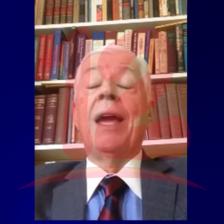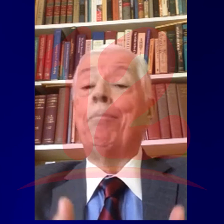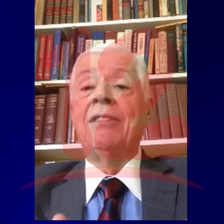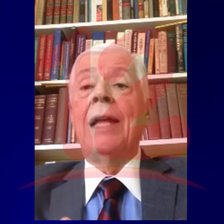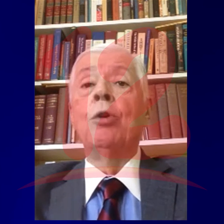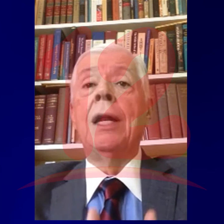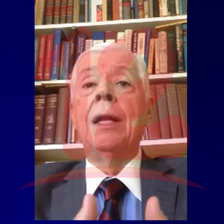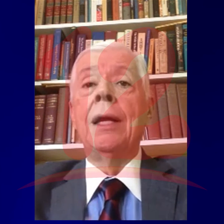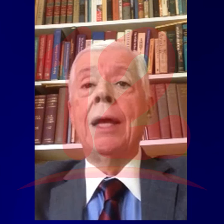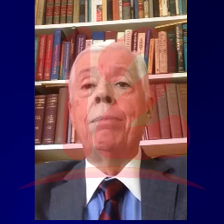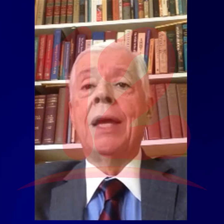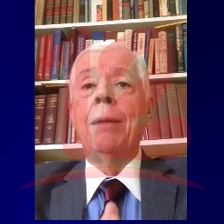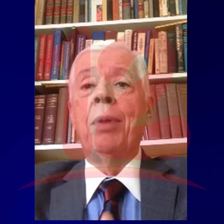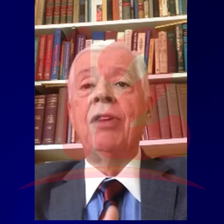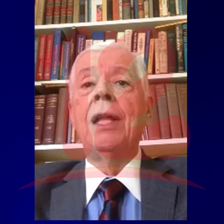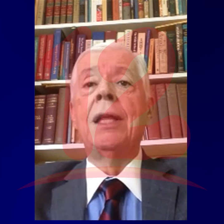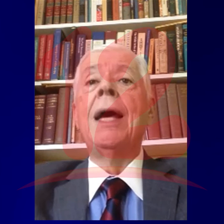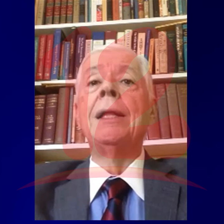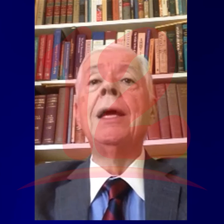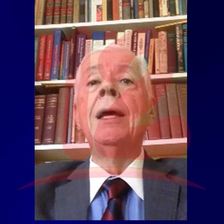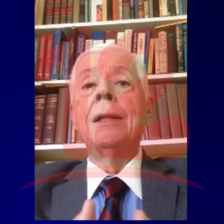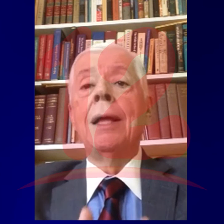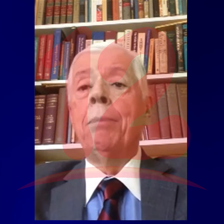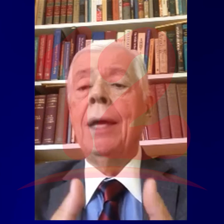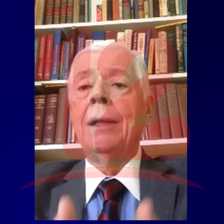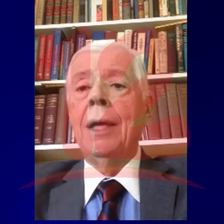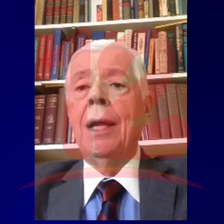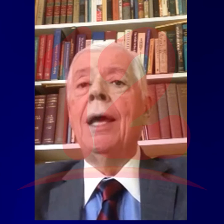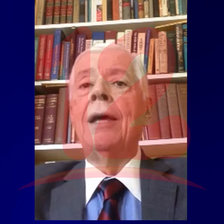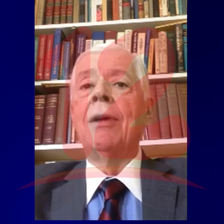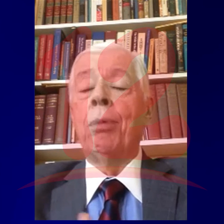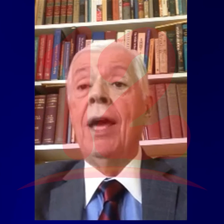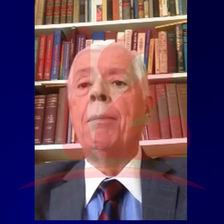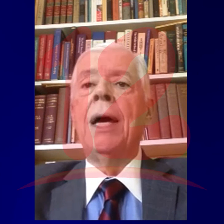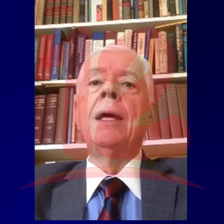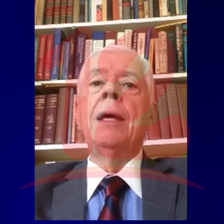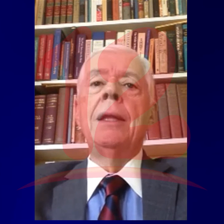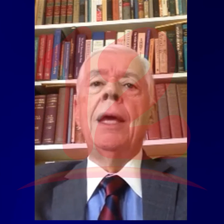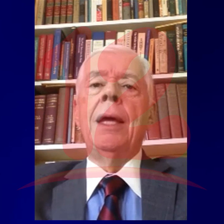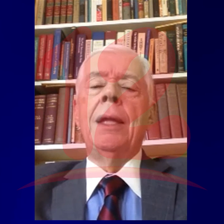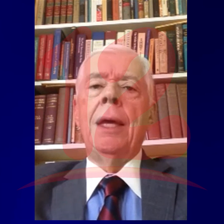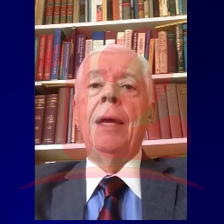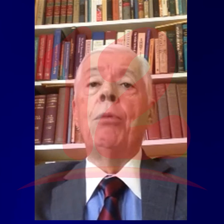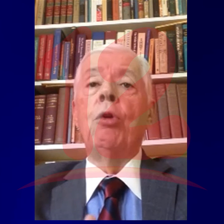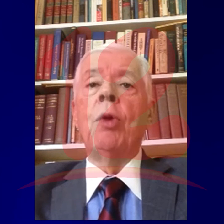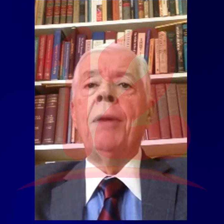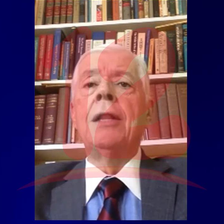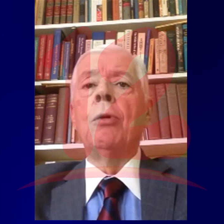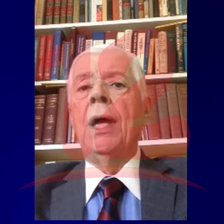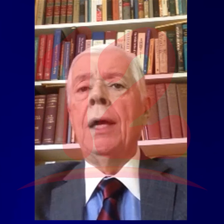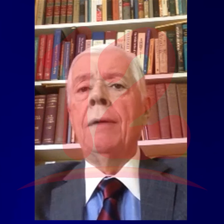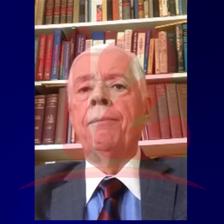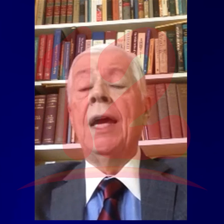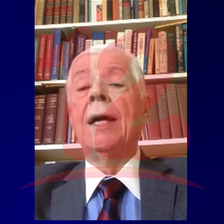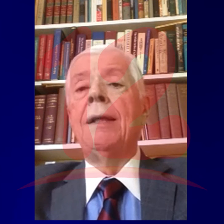básicamente pensando que el presidente Hernández también tiene ese problema de